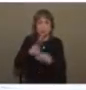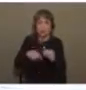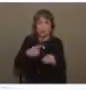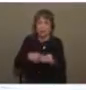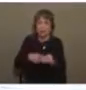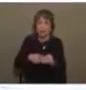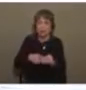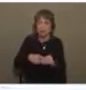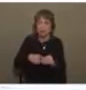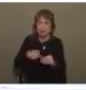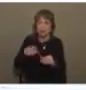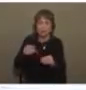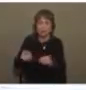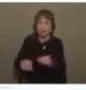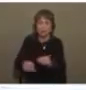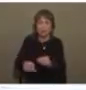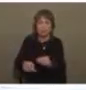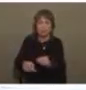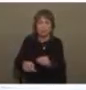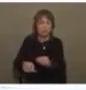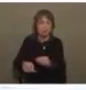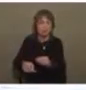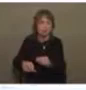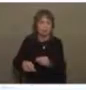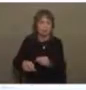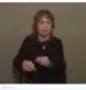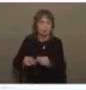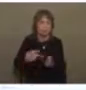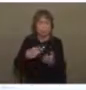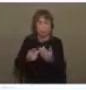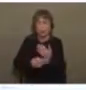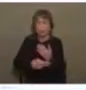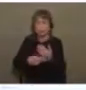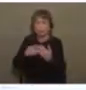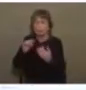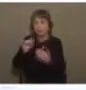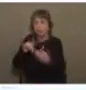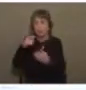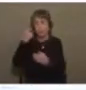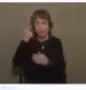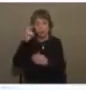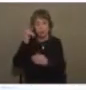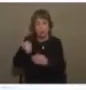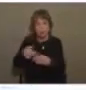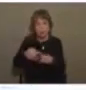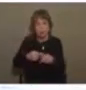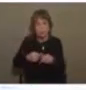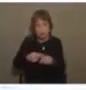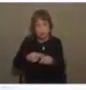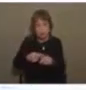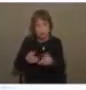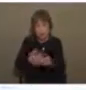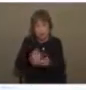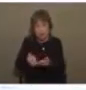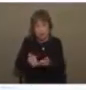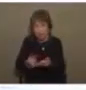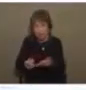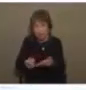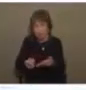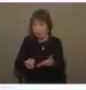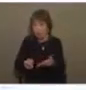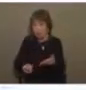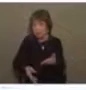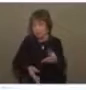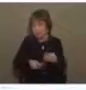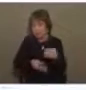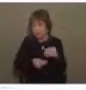cálculo de un tipo de subsidio. Número dos, quizás un subsidio temporero de salarios que apoye a esos empleadores que se les hace tan